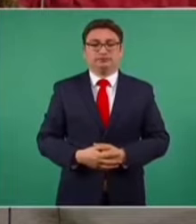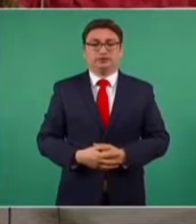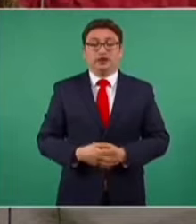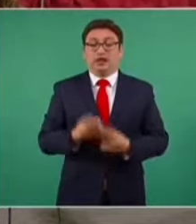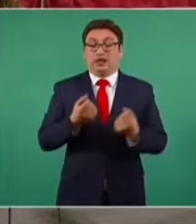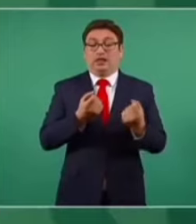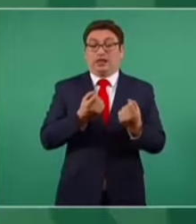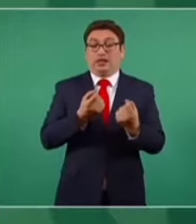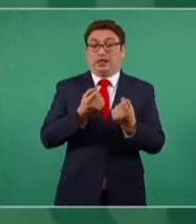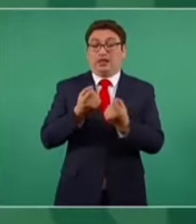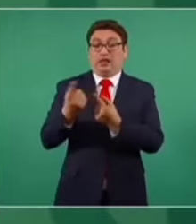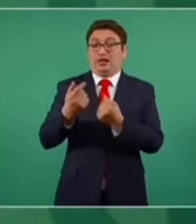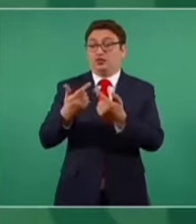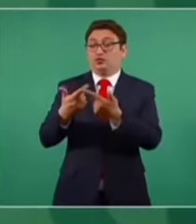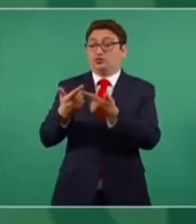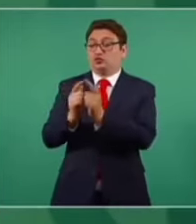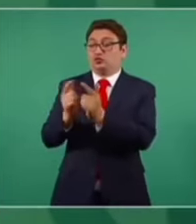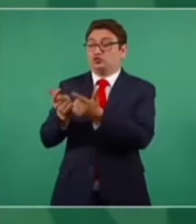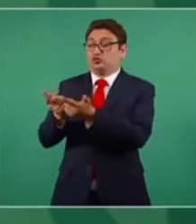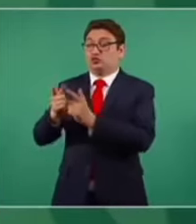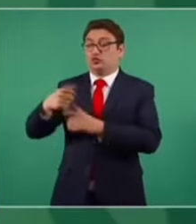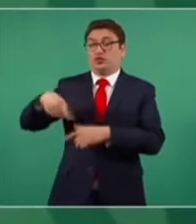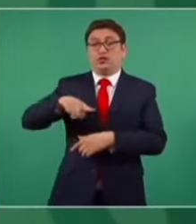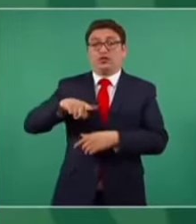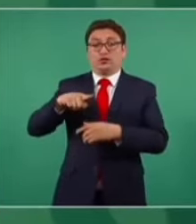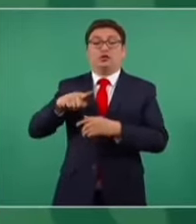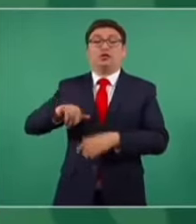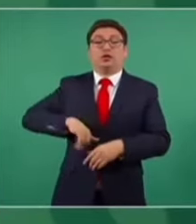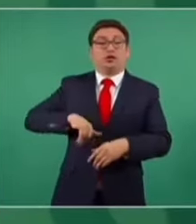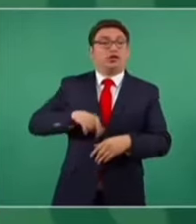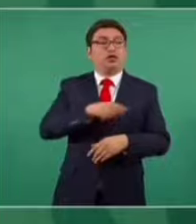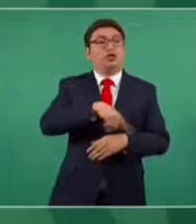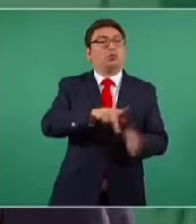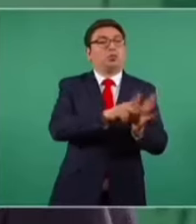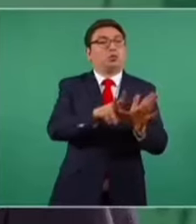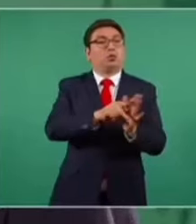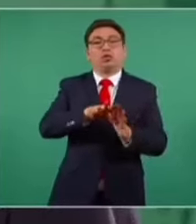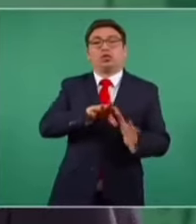subordinados a los grupos de intereses creados,